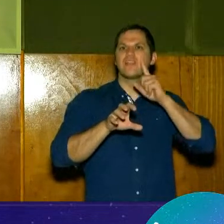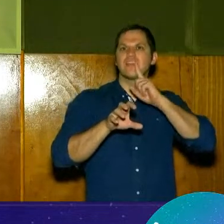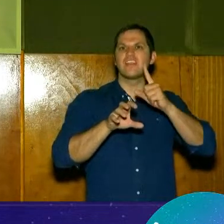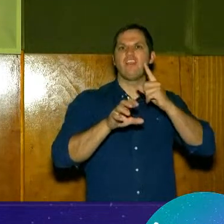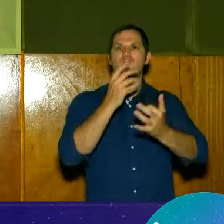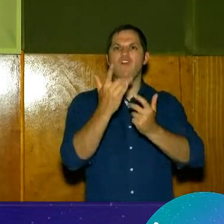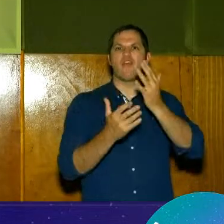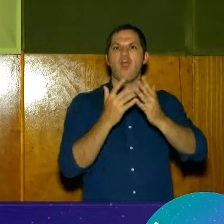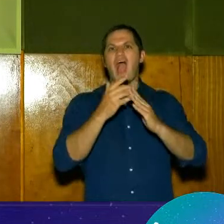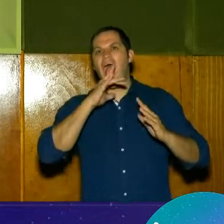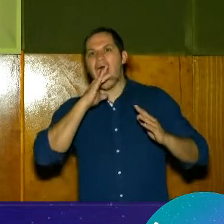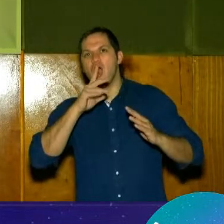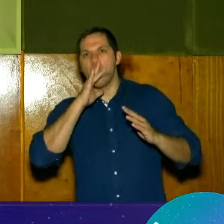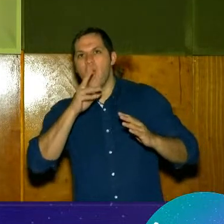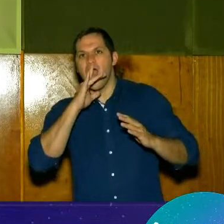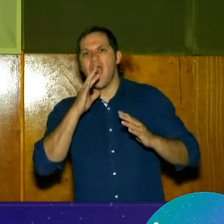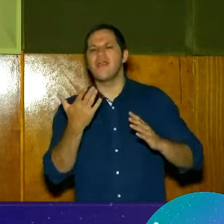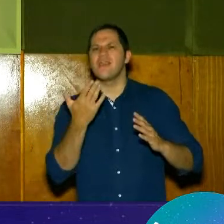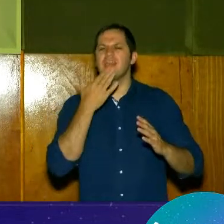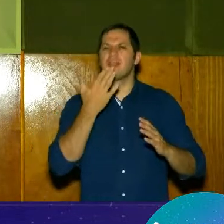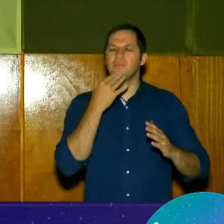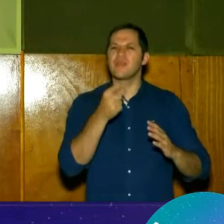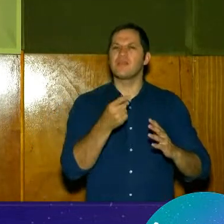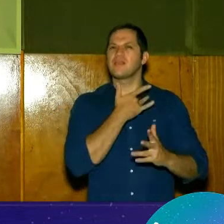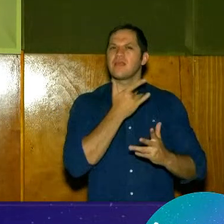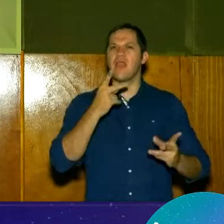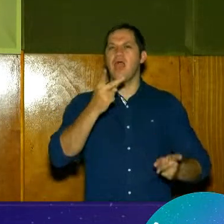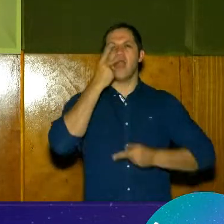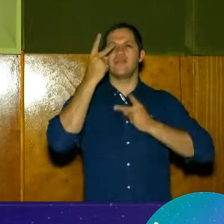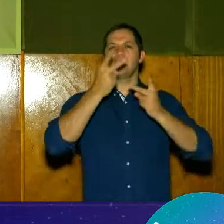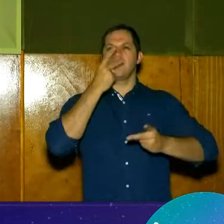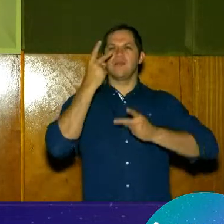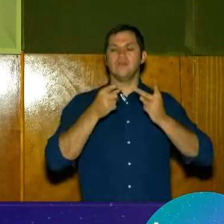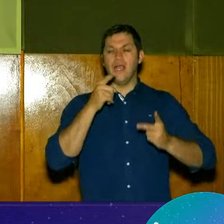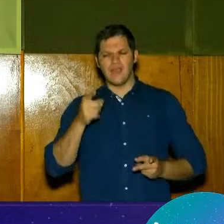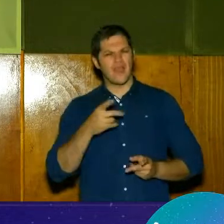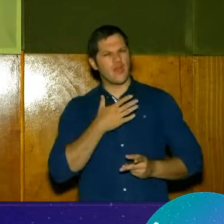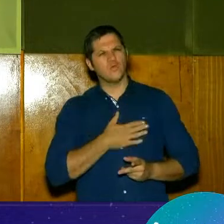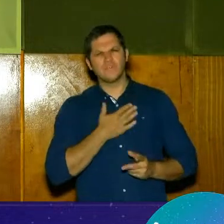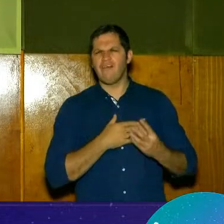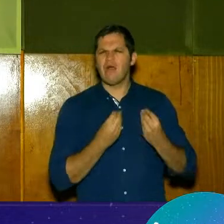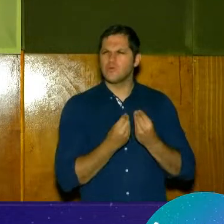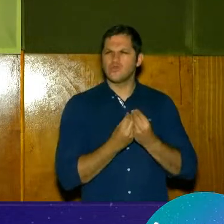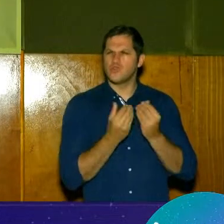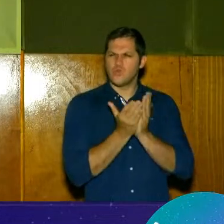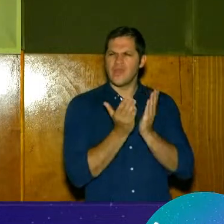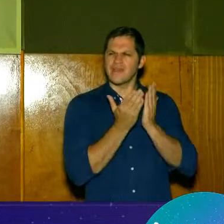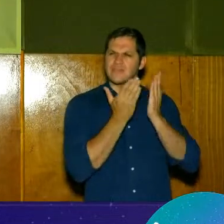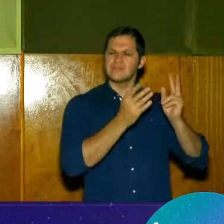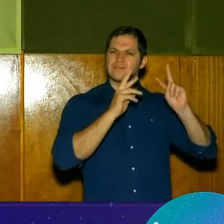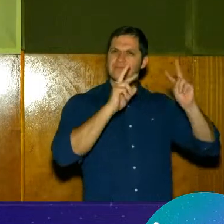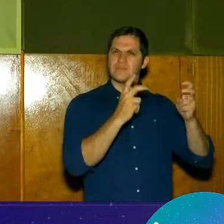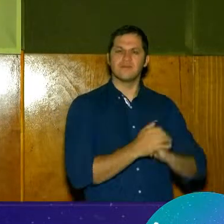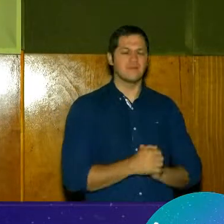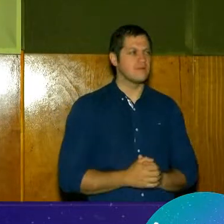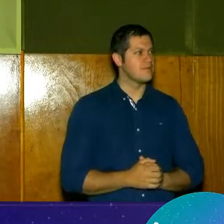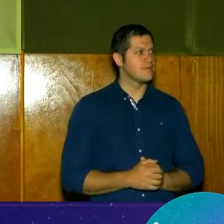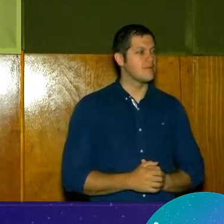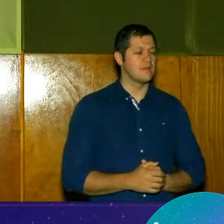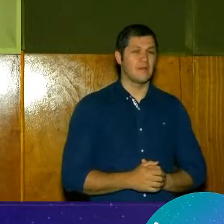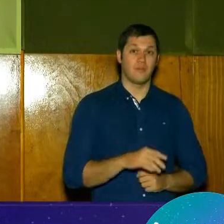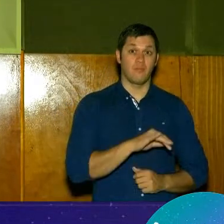con una esfera terrestre que estaba formada de los 404 elementos fundamentales la tierra el fuego